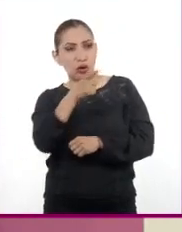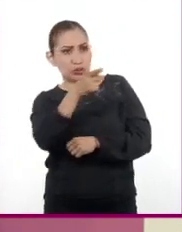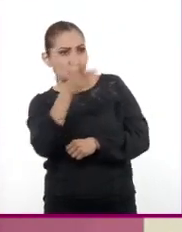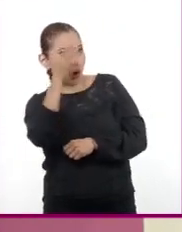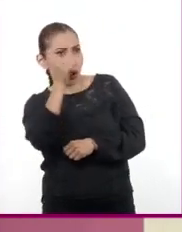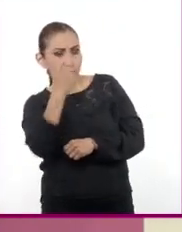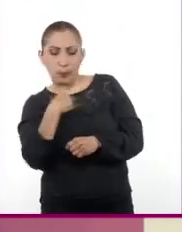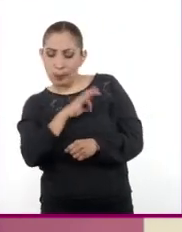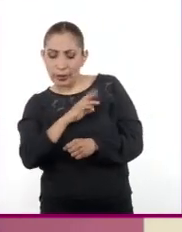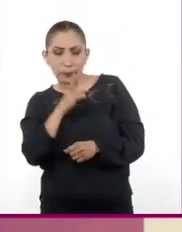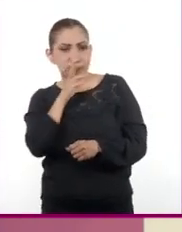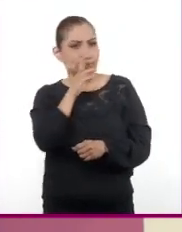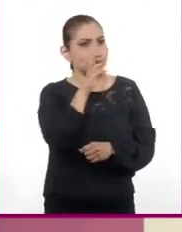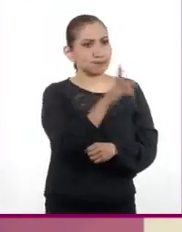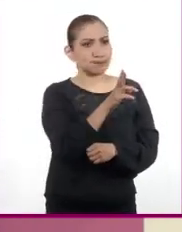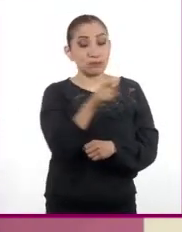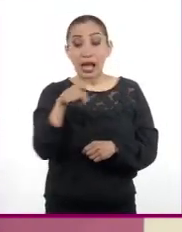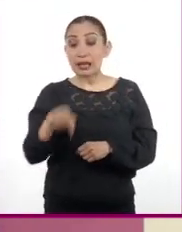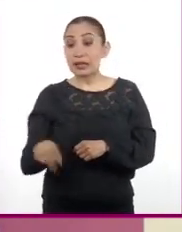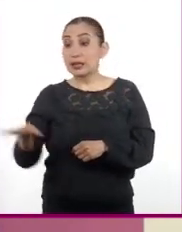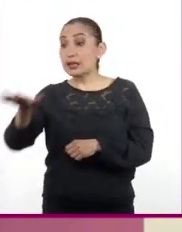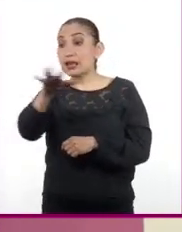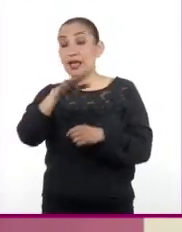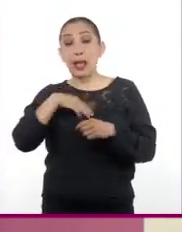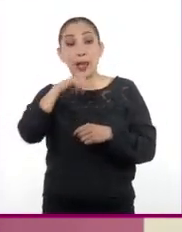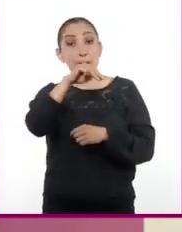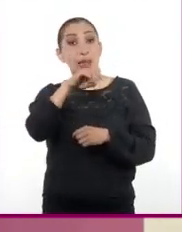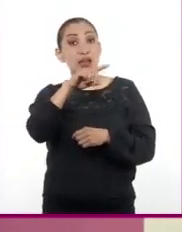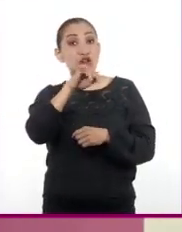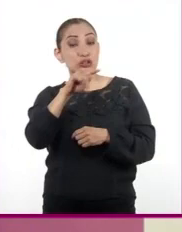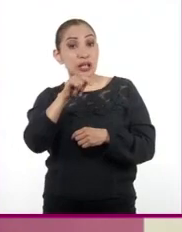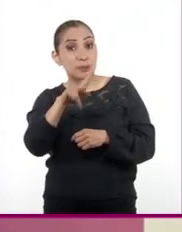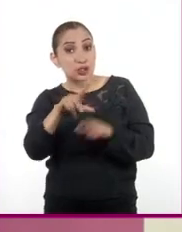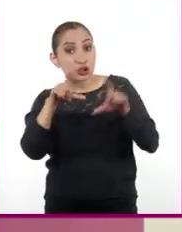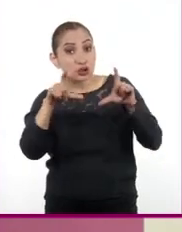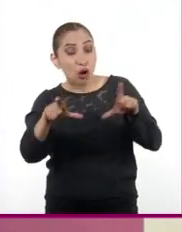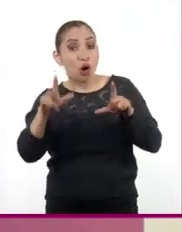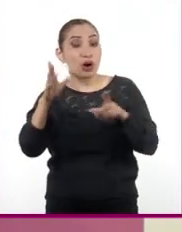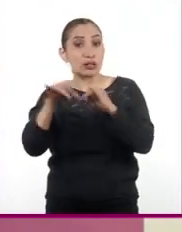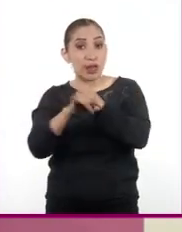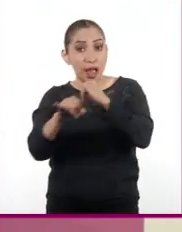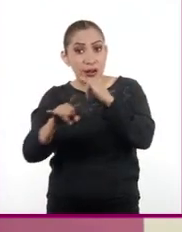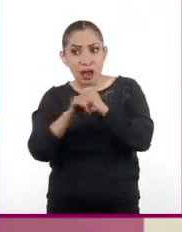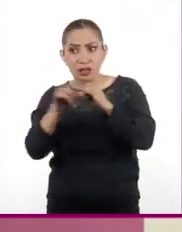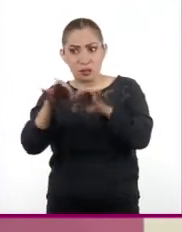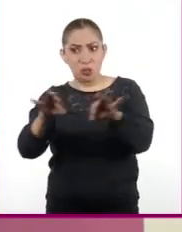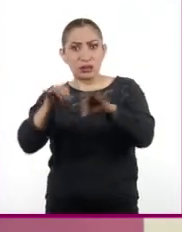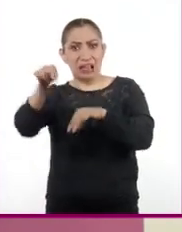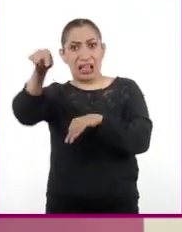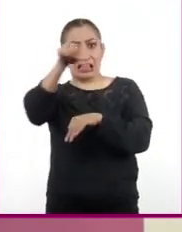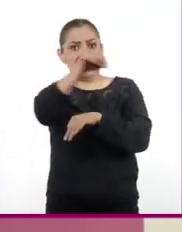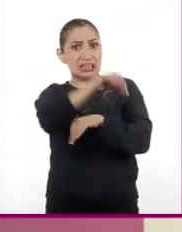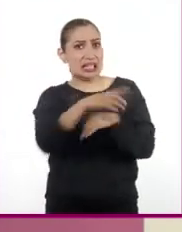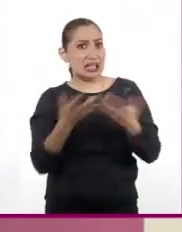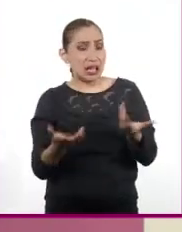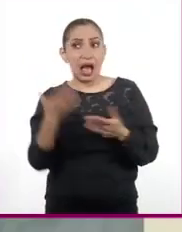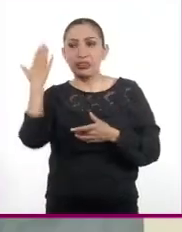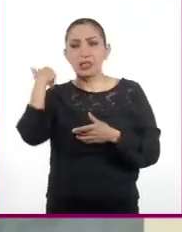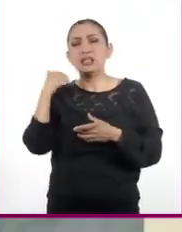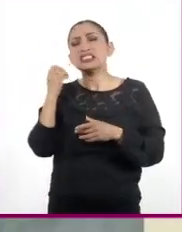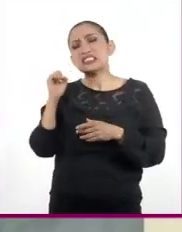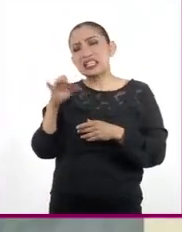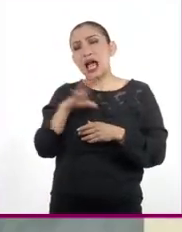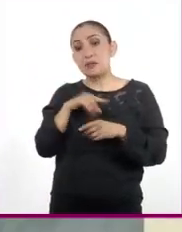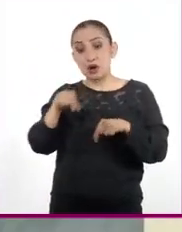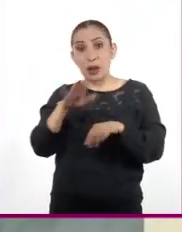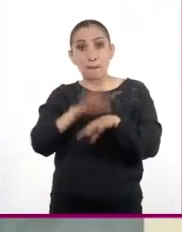porque vivimos en una sociedad donde los medios tienen una presencia muy importante, más que en cualquier otra época, ¿no? Y